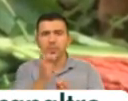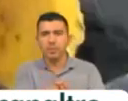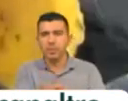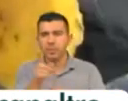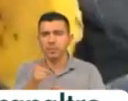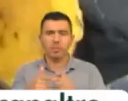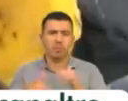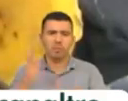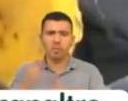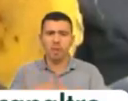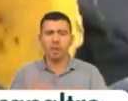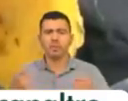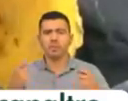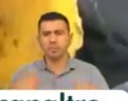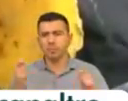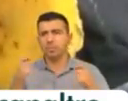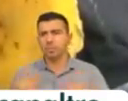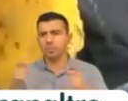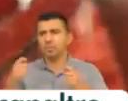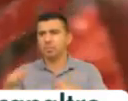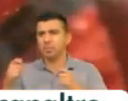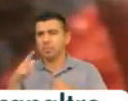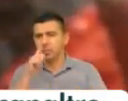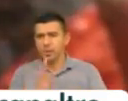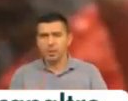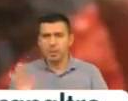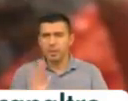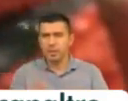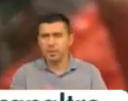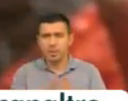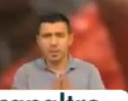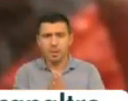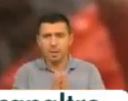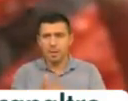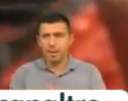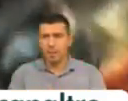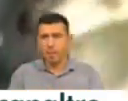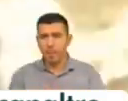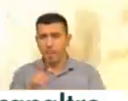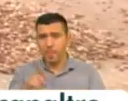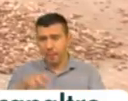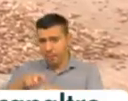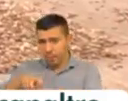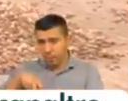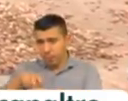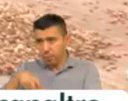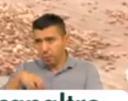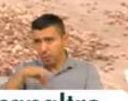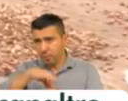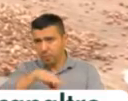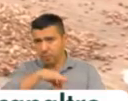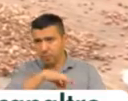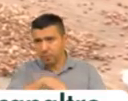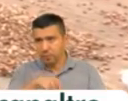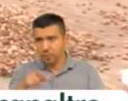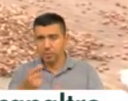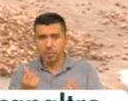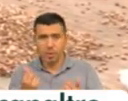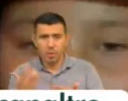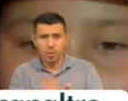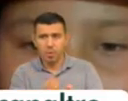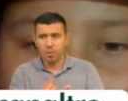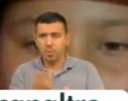aporta la producción nacional cacaotera. Es el cultivo que a nosotros en nuestra economía nos ha